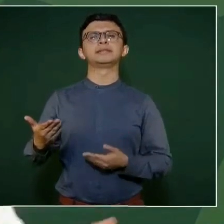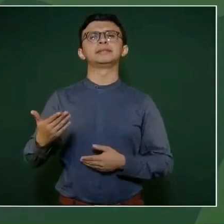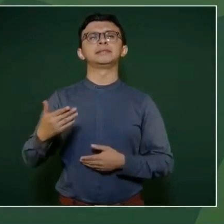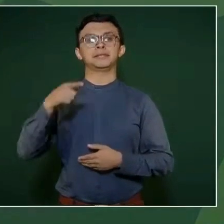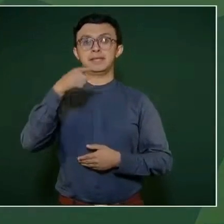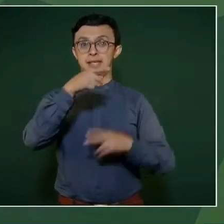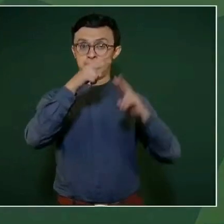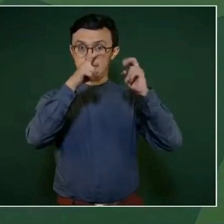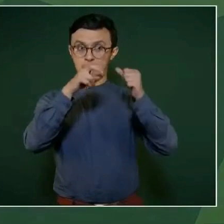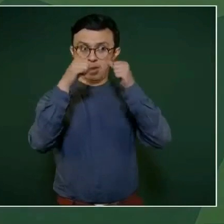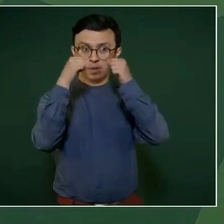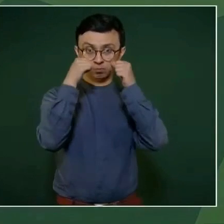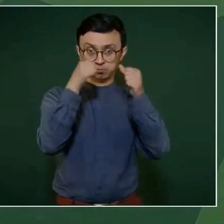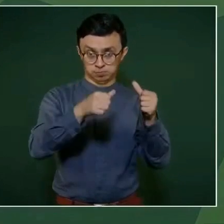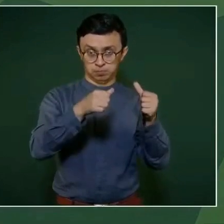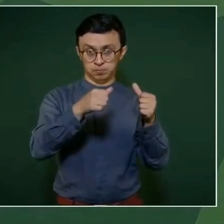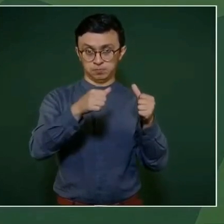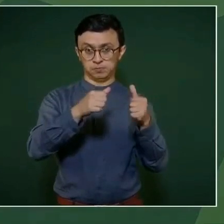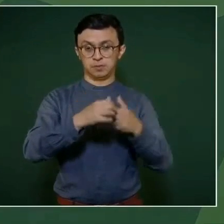esto,